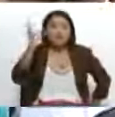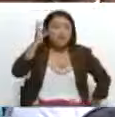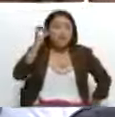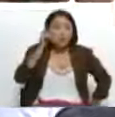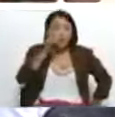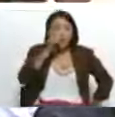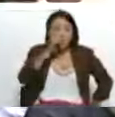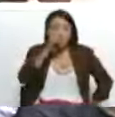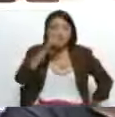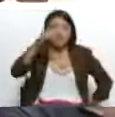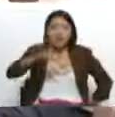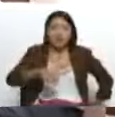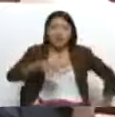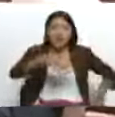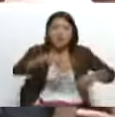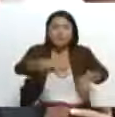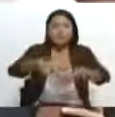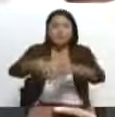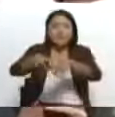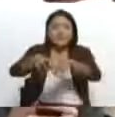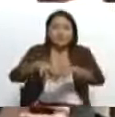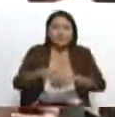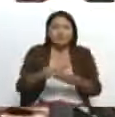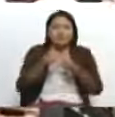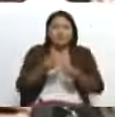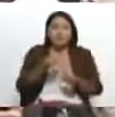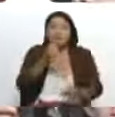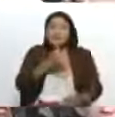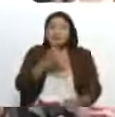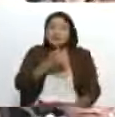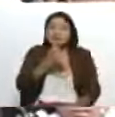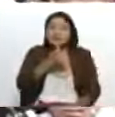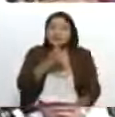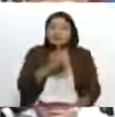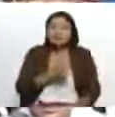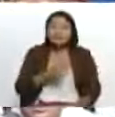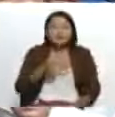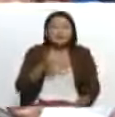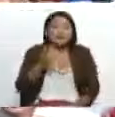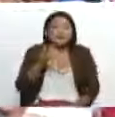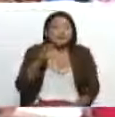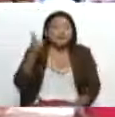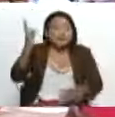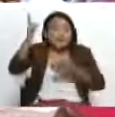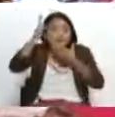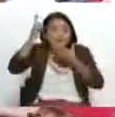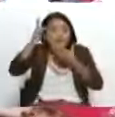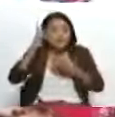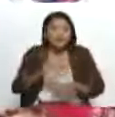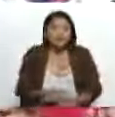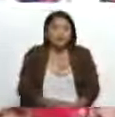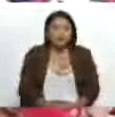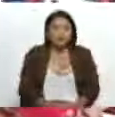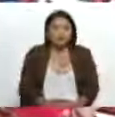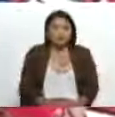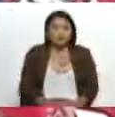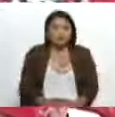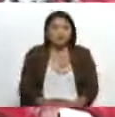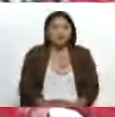que hoy vinimos a marchar por esa resistencia, por el Día de la Resistencia Indígena y